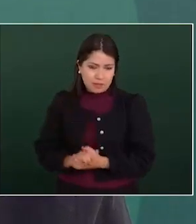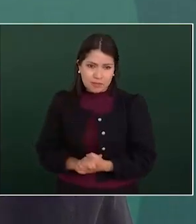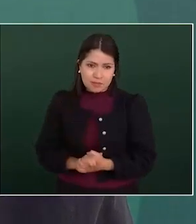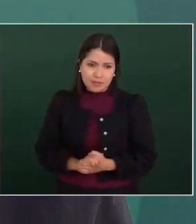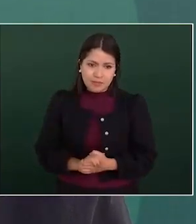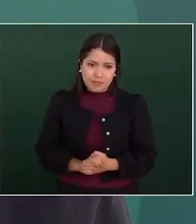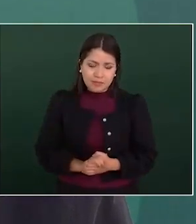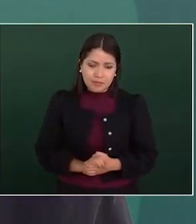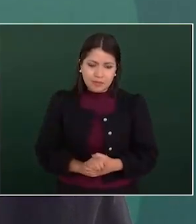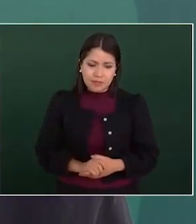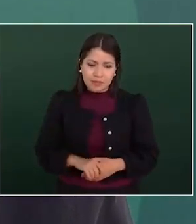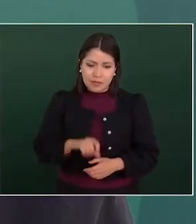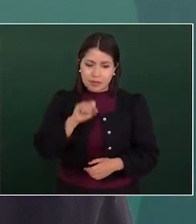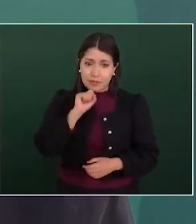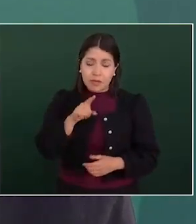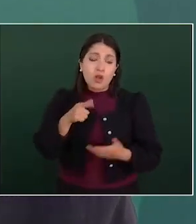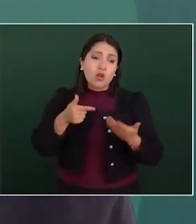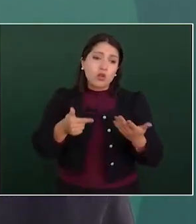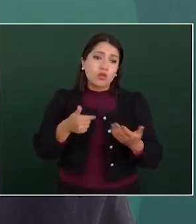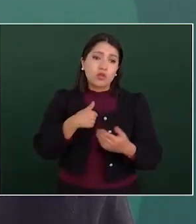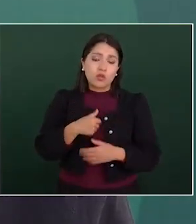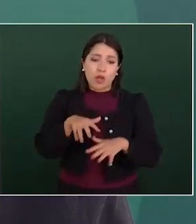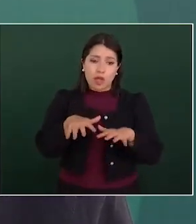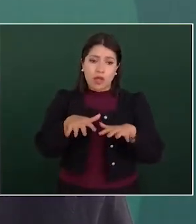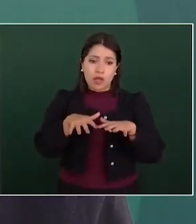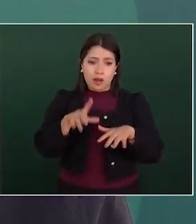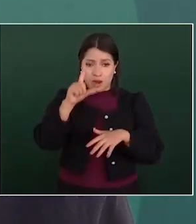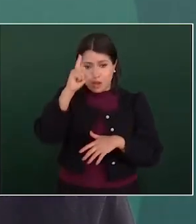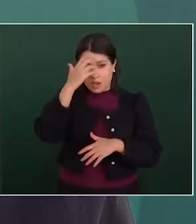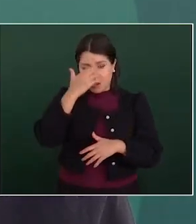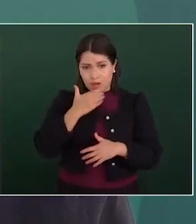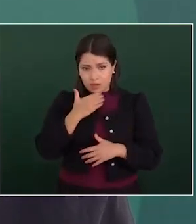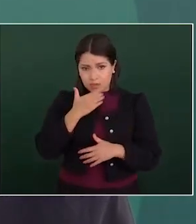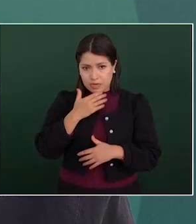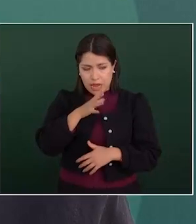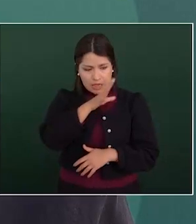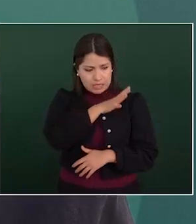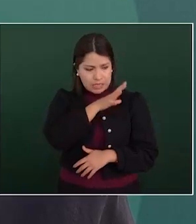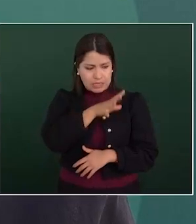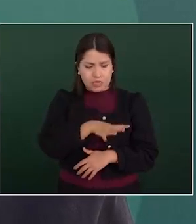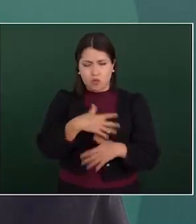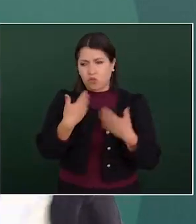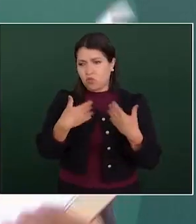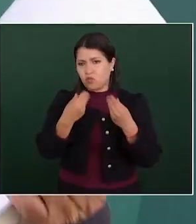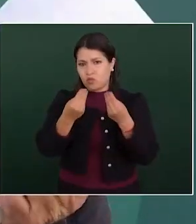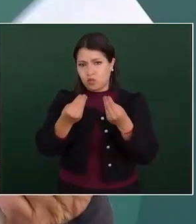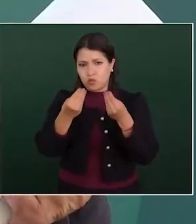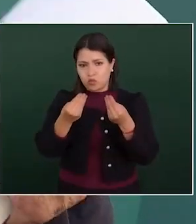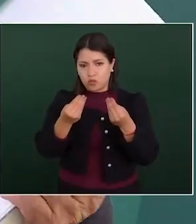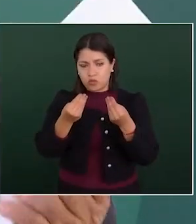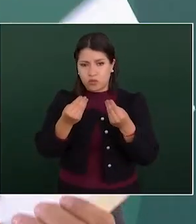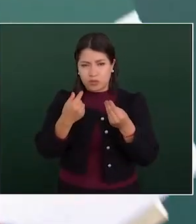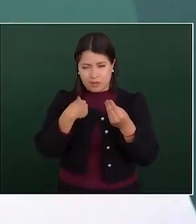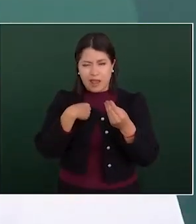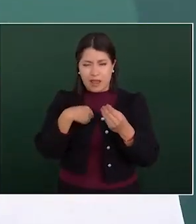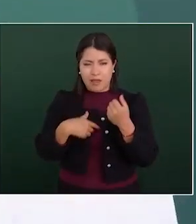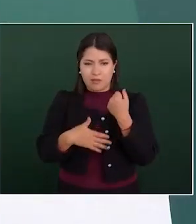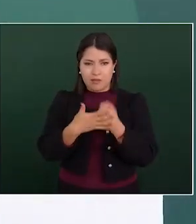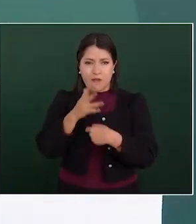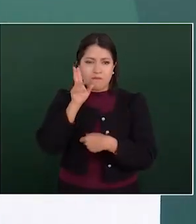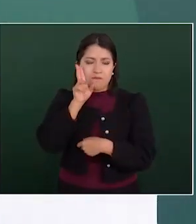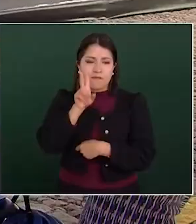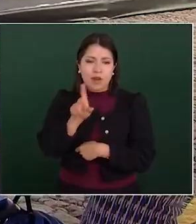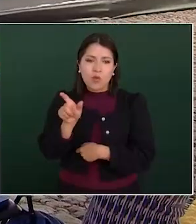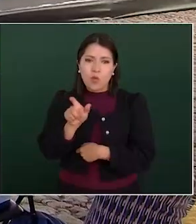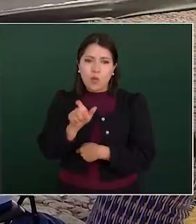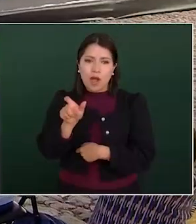Y admiro muchísimo al general Cárdenas, mucho, mucho, mucho. Ya van a ver cuando corresponda